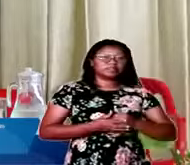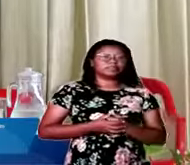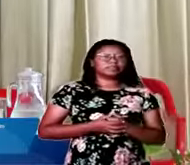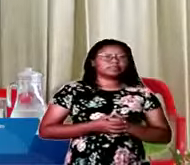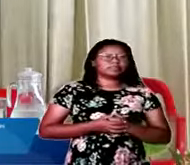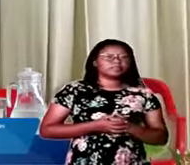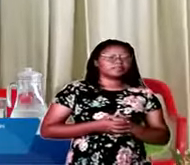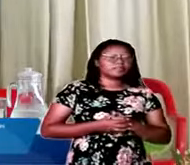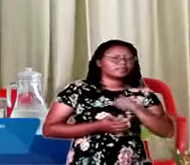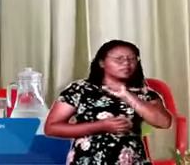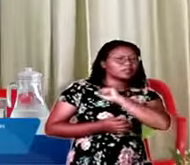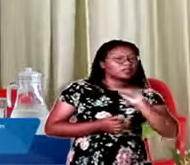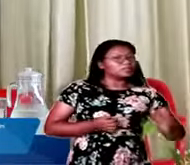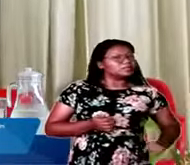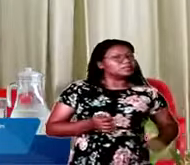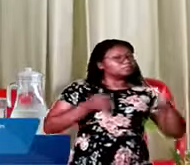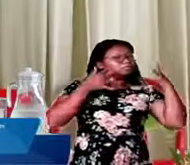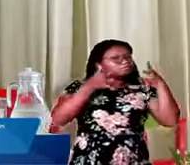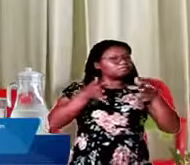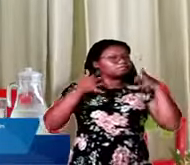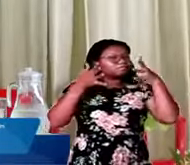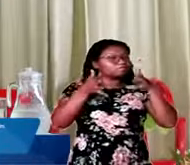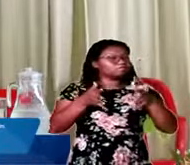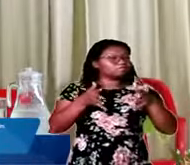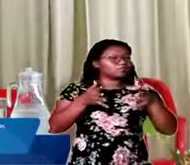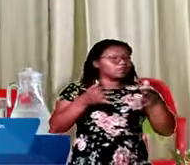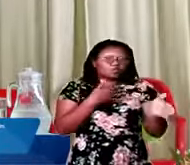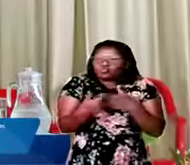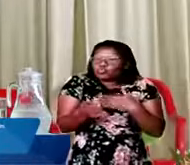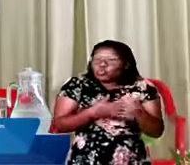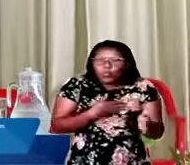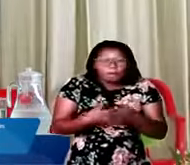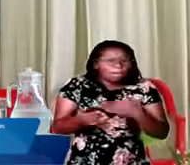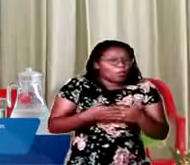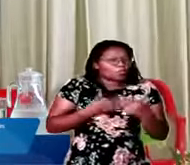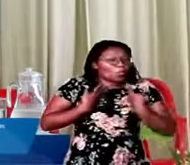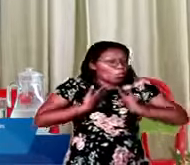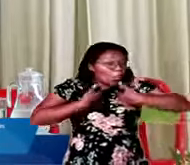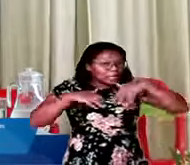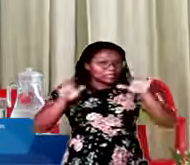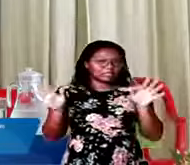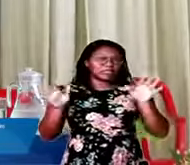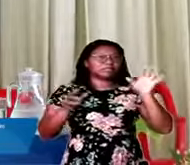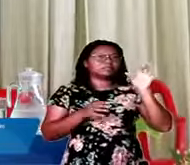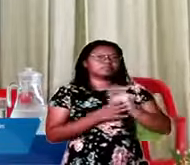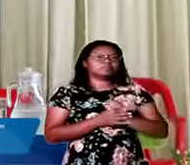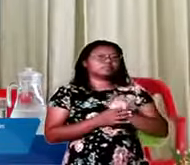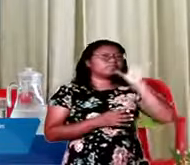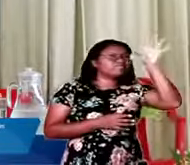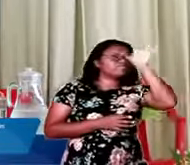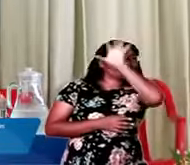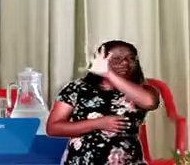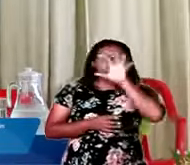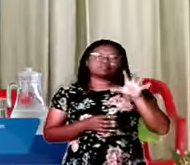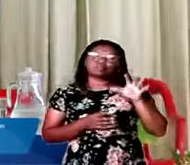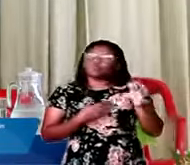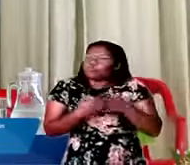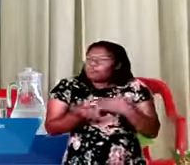El Señor nos enseña a que no importa quién sea ni del país que sea,